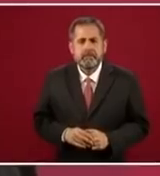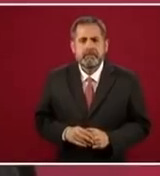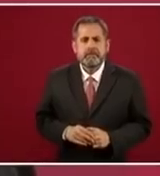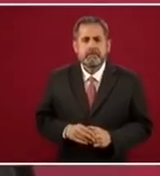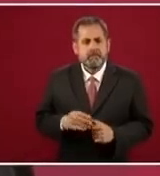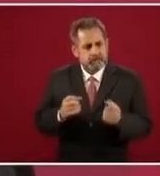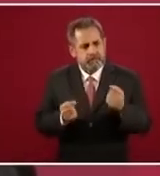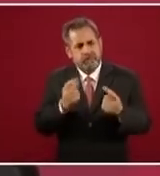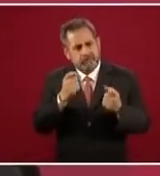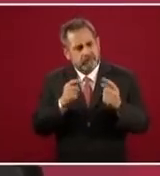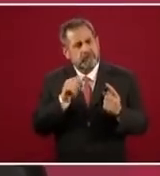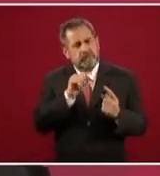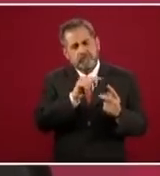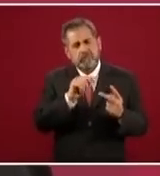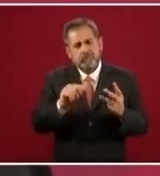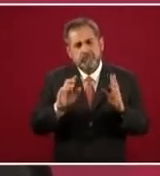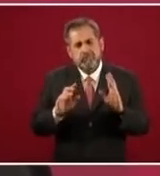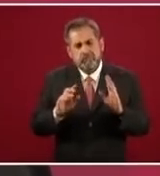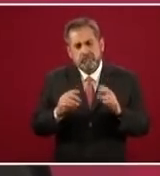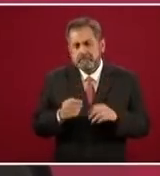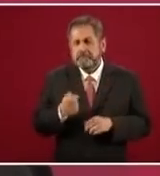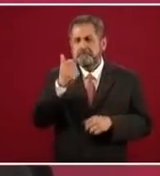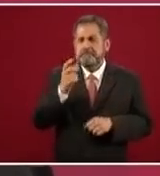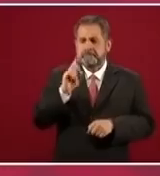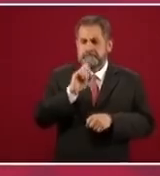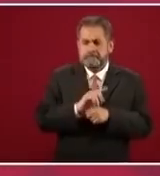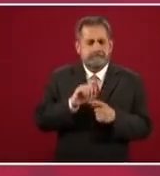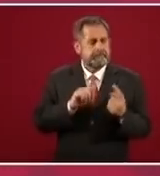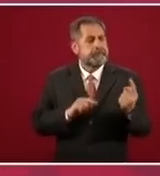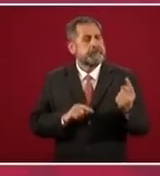En algunos casos, el primer día